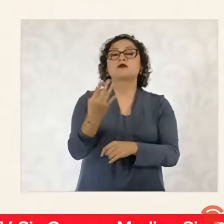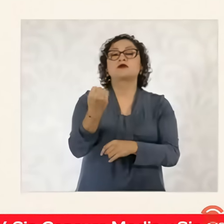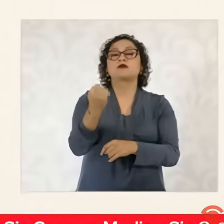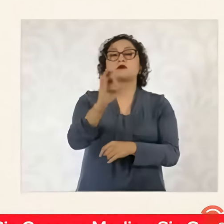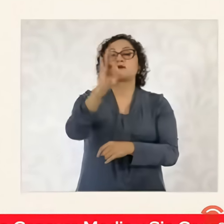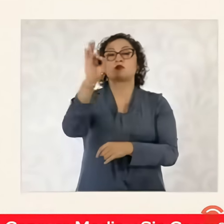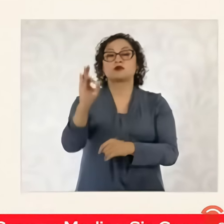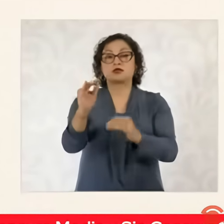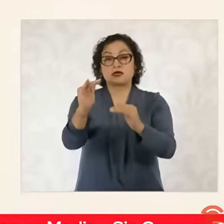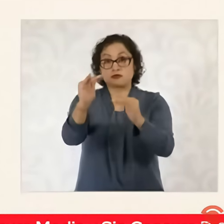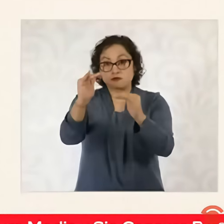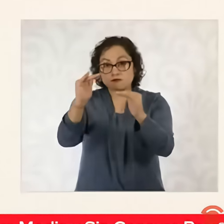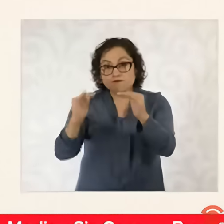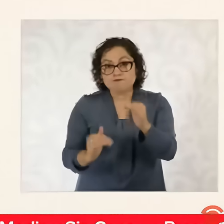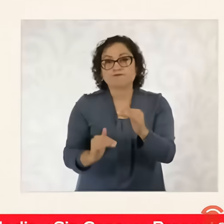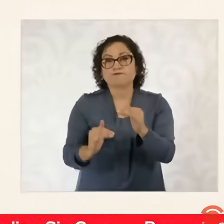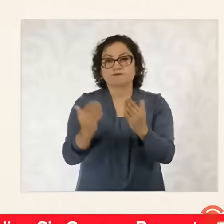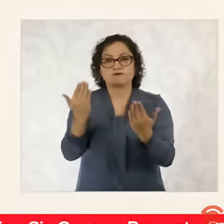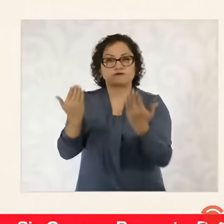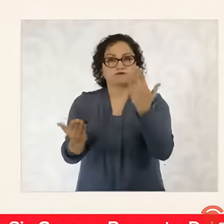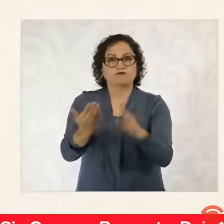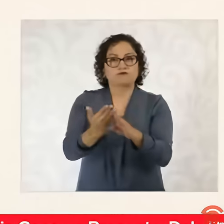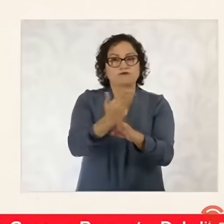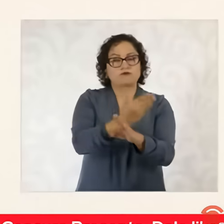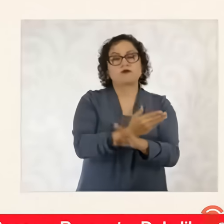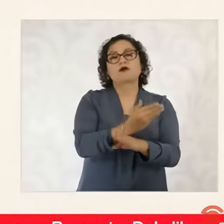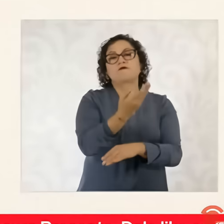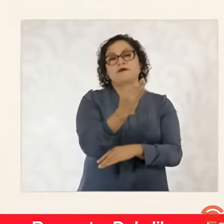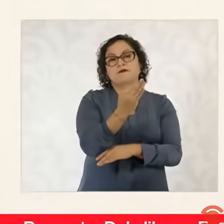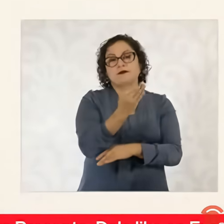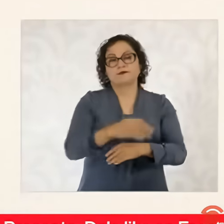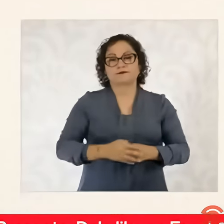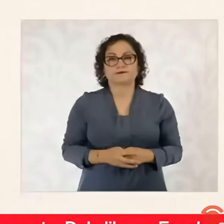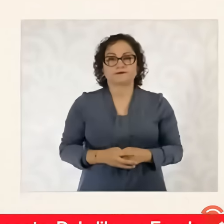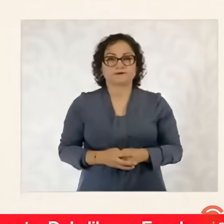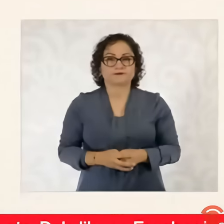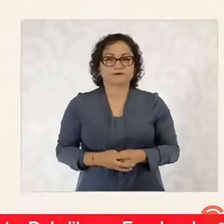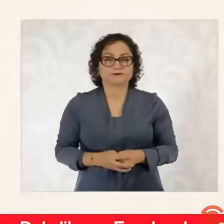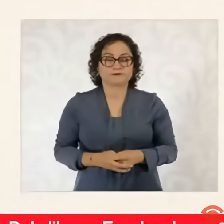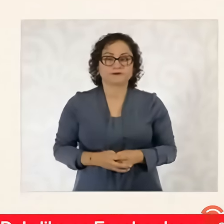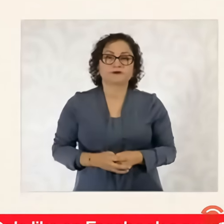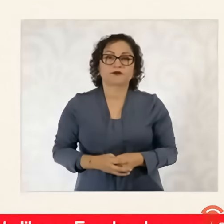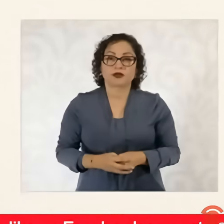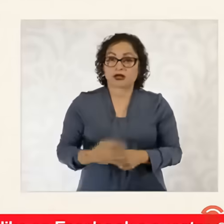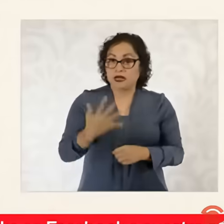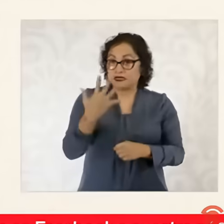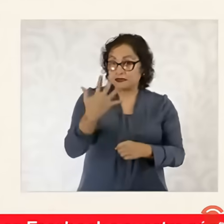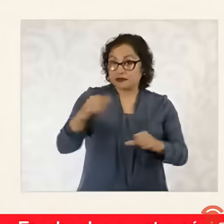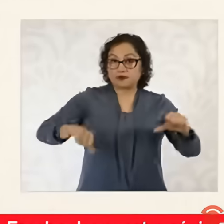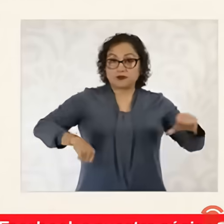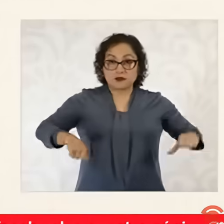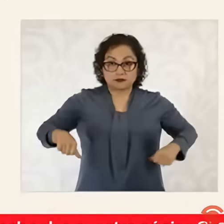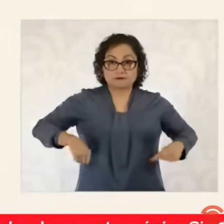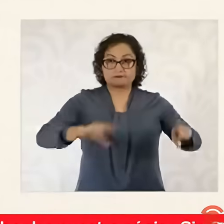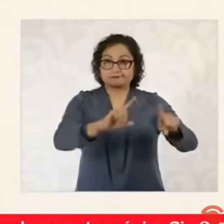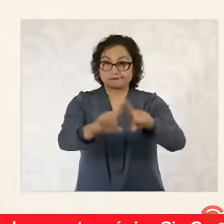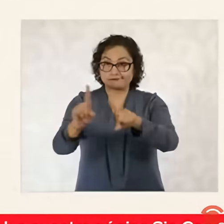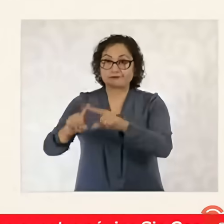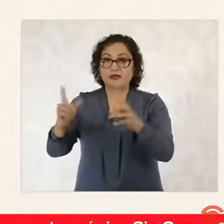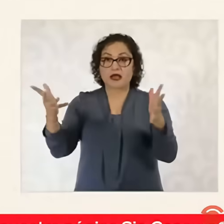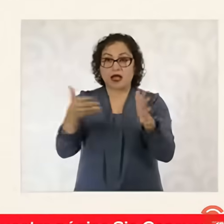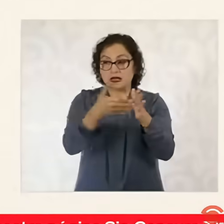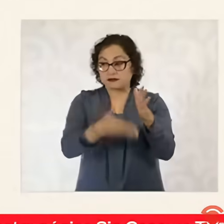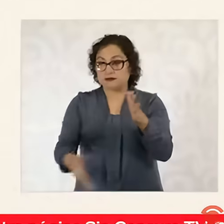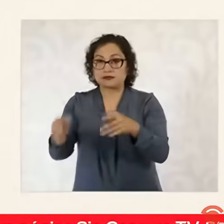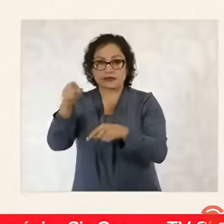en homicidios en comparación con febrero del 2025. Destacan 5 acciones realizadas en las últimas semanas en esta